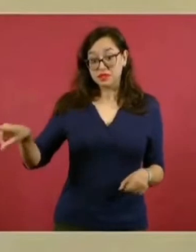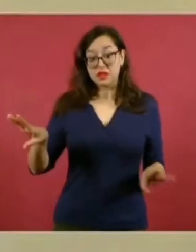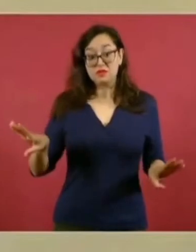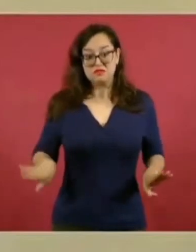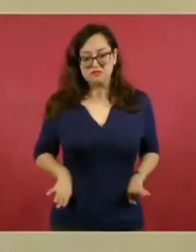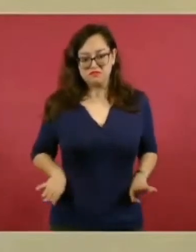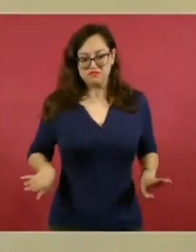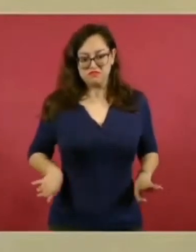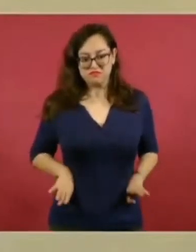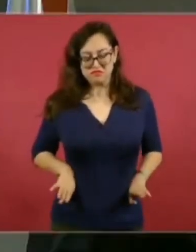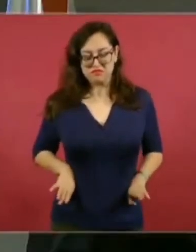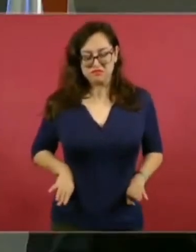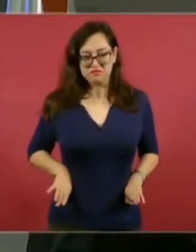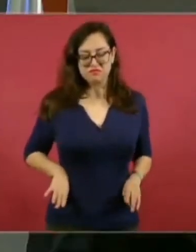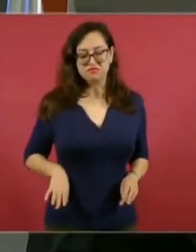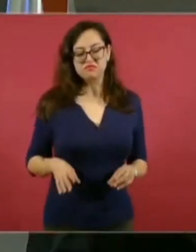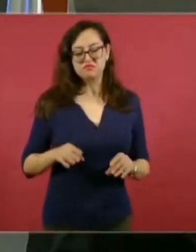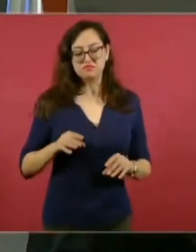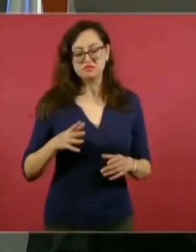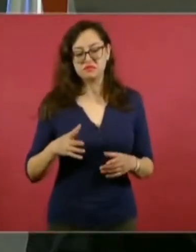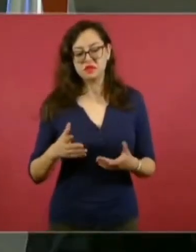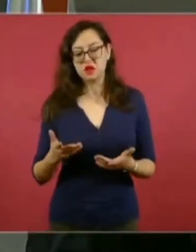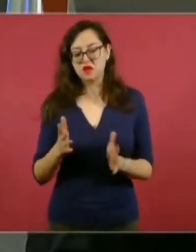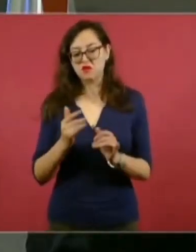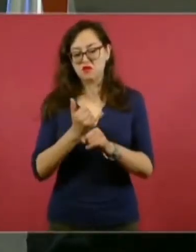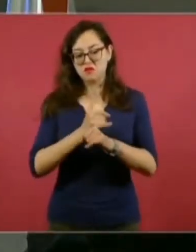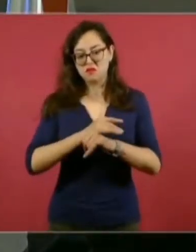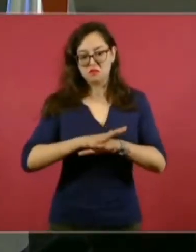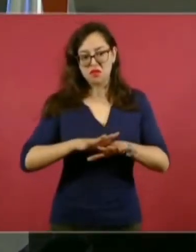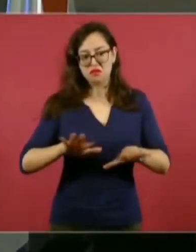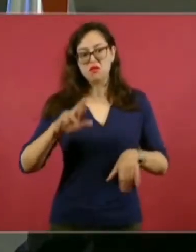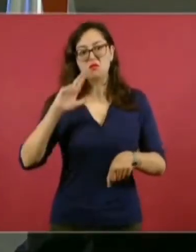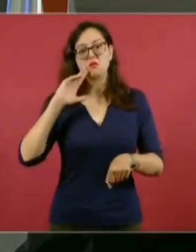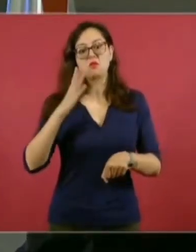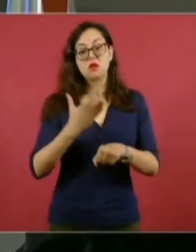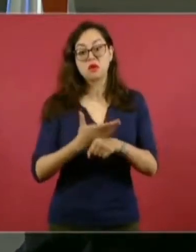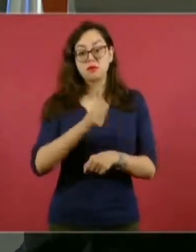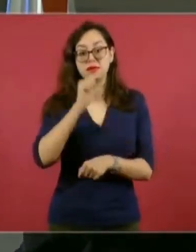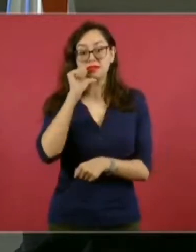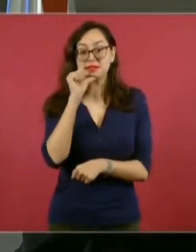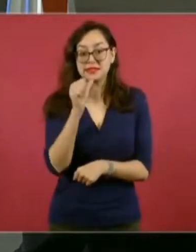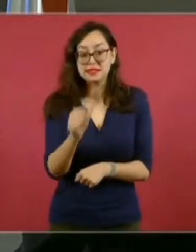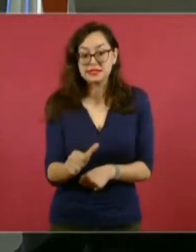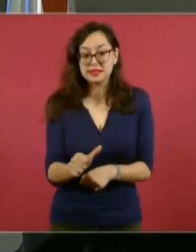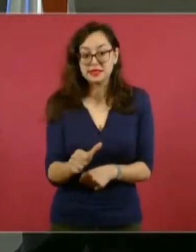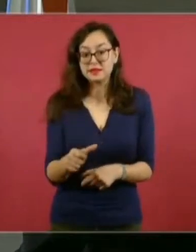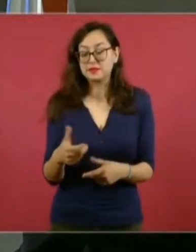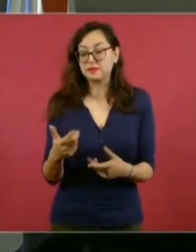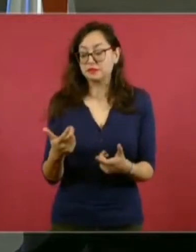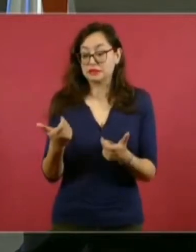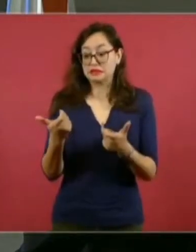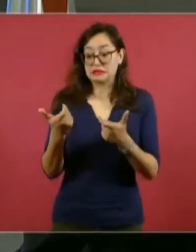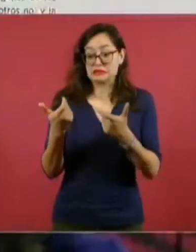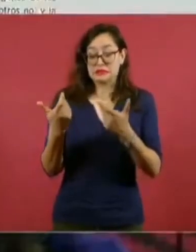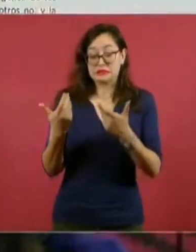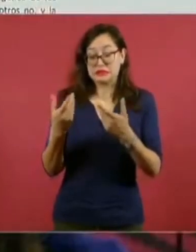por intervención de organizaciones de defensa de derechos humanos, esto es un asunto también